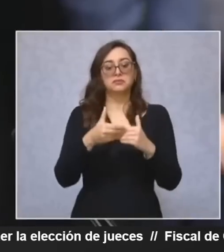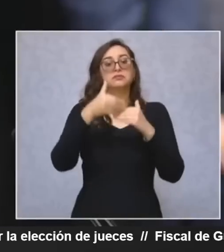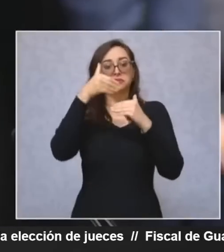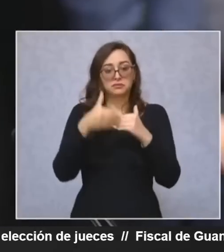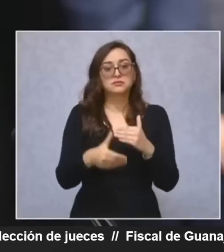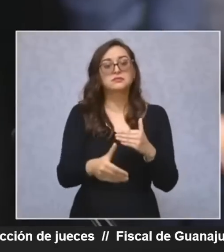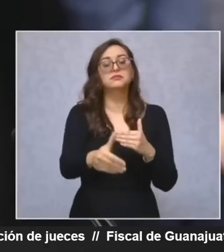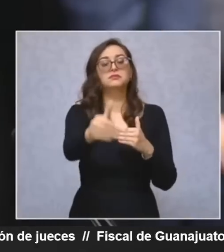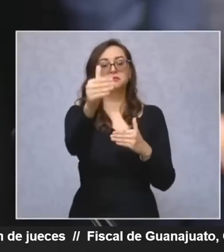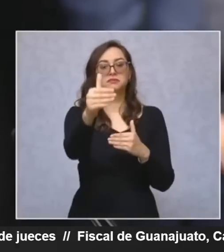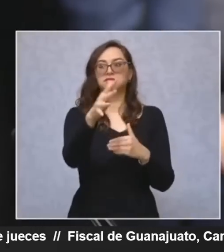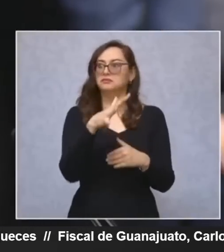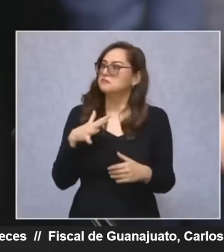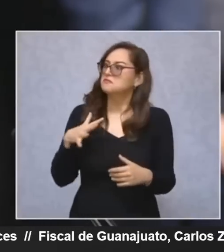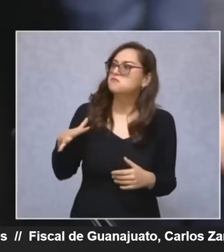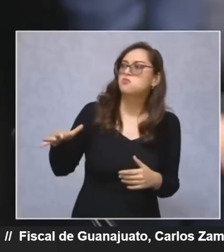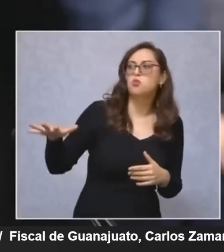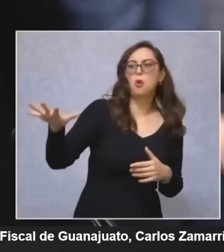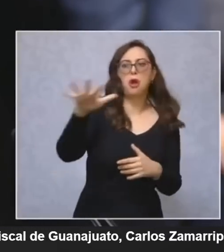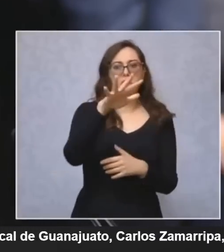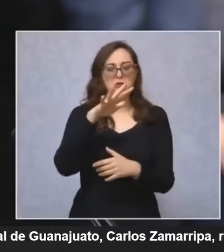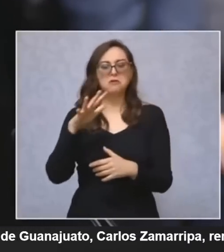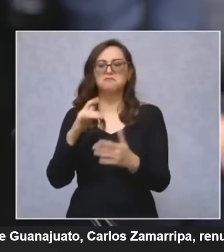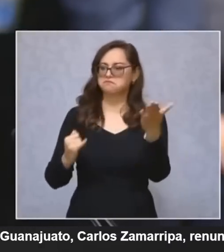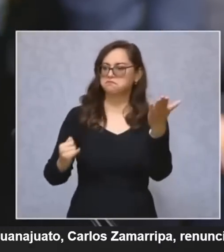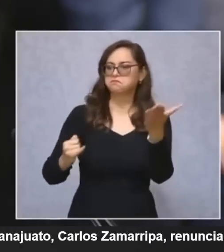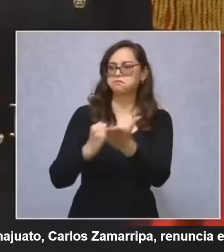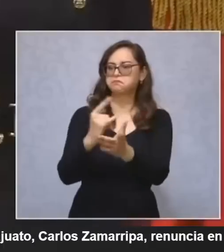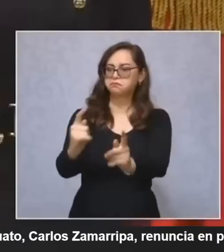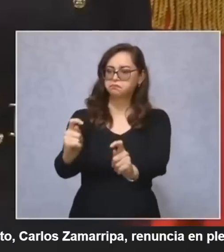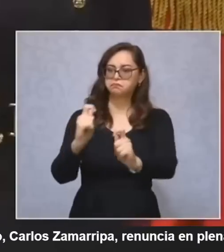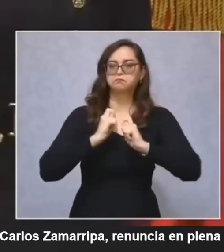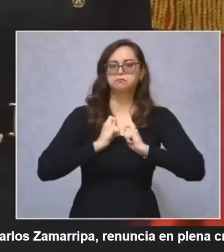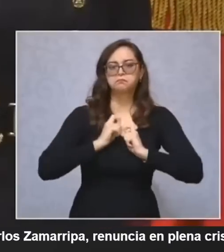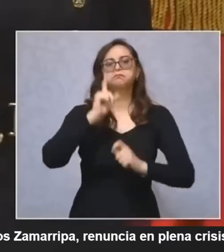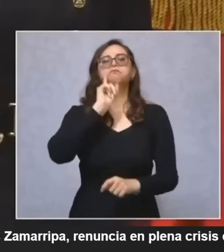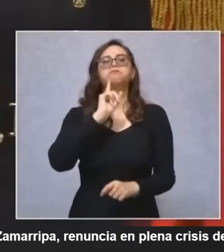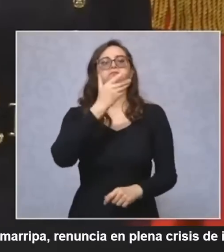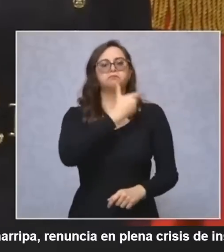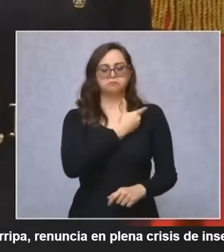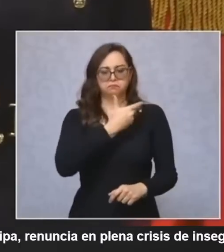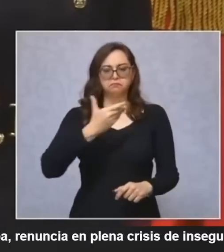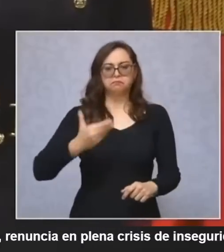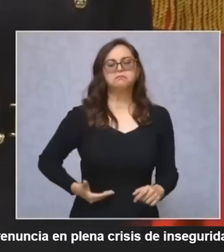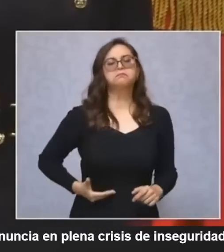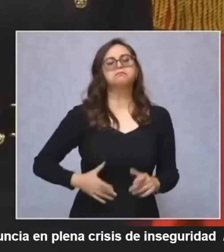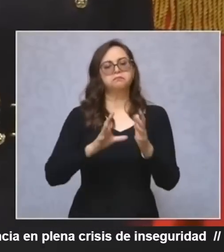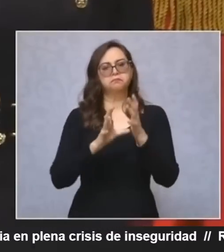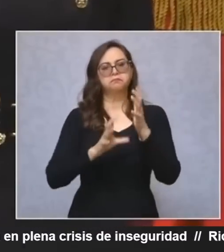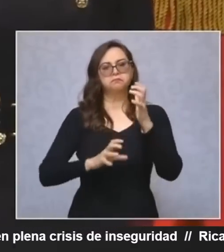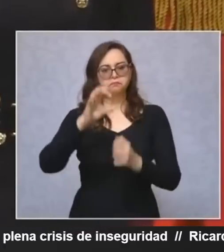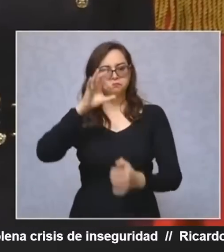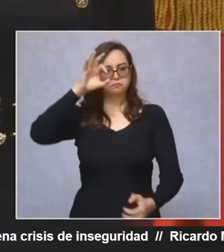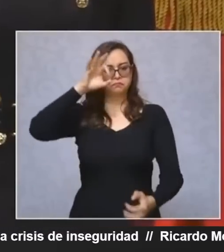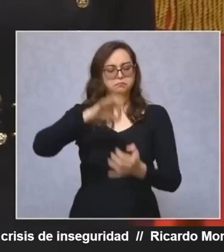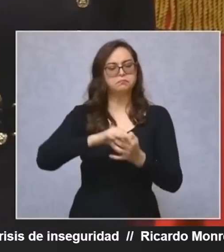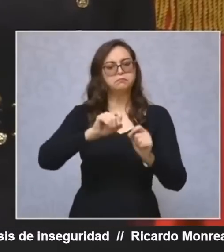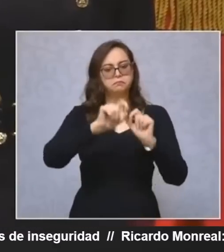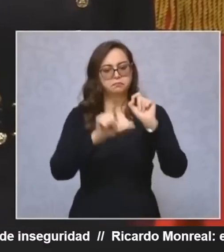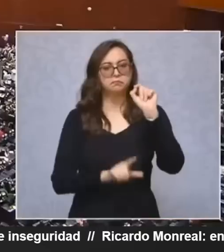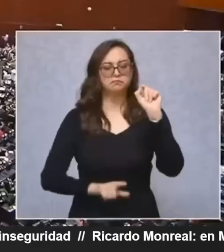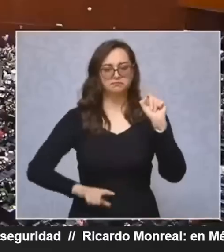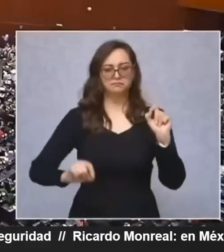hoy, por voluntad del pueblo de México, la presidenta constitucional de los Estados Unidos